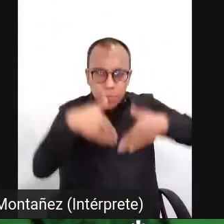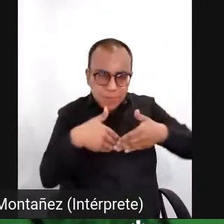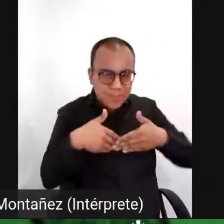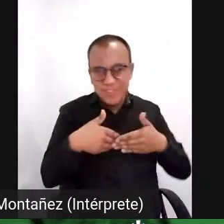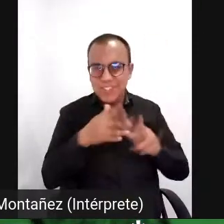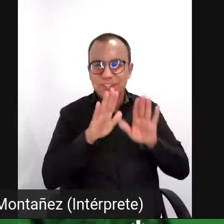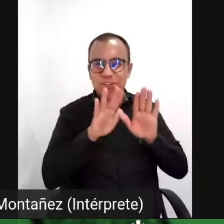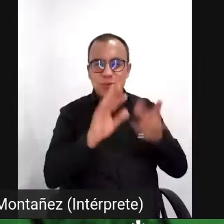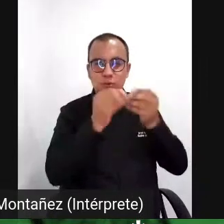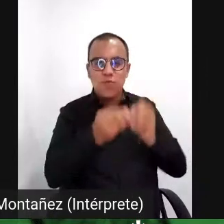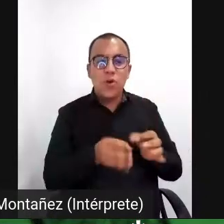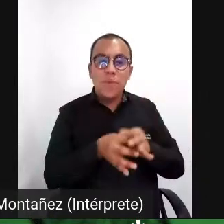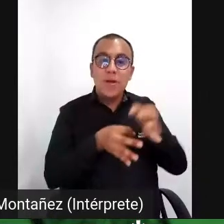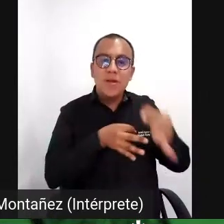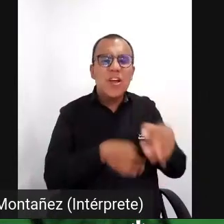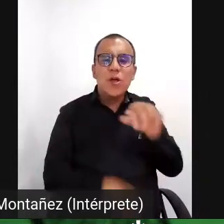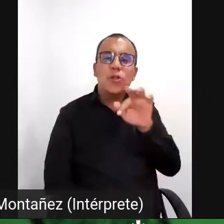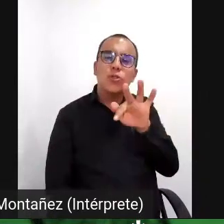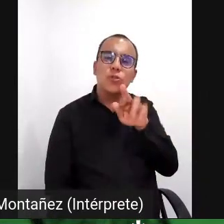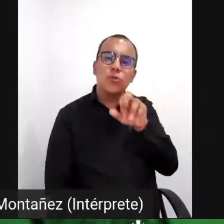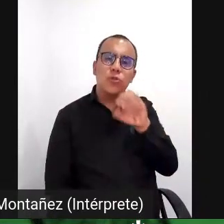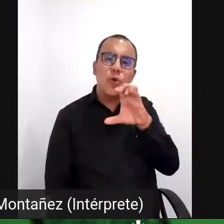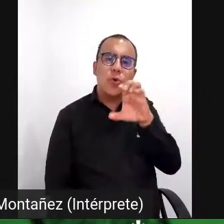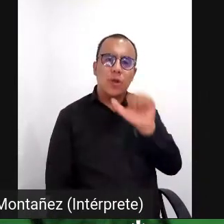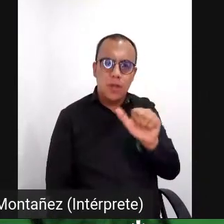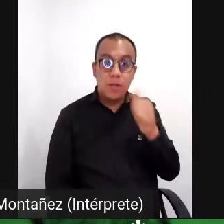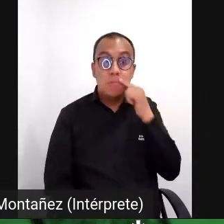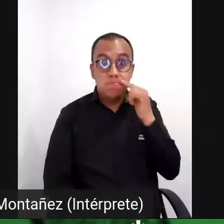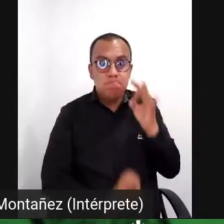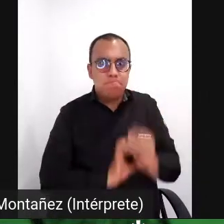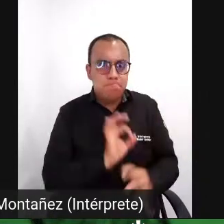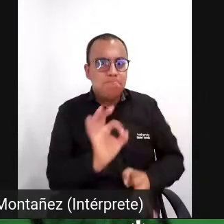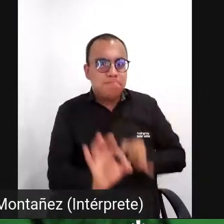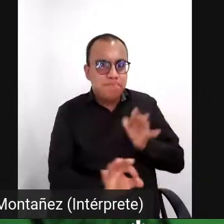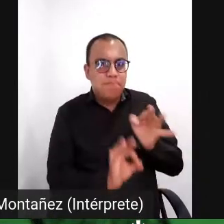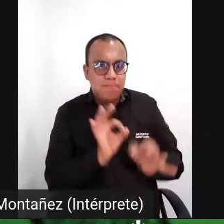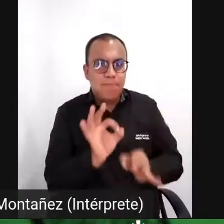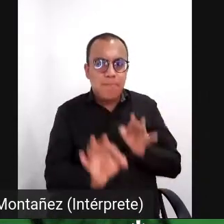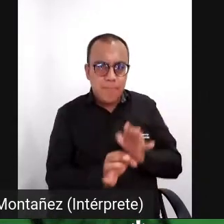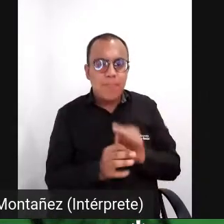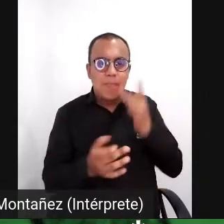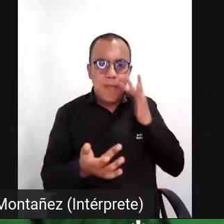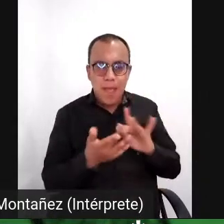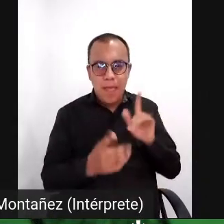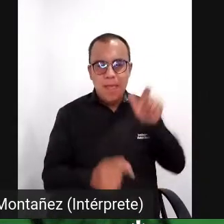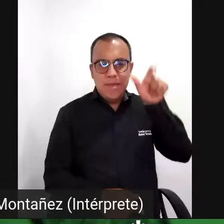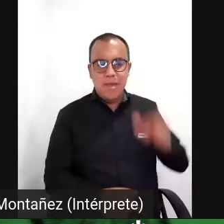de Torca, estuvieron bajo el cuidado de PROCAT y de él en particular.